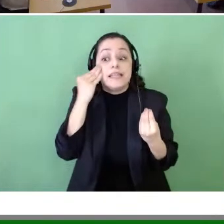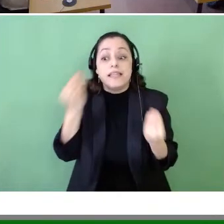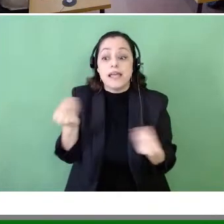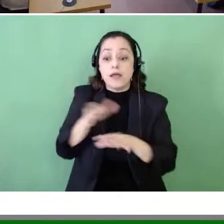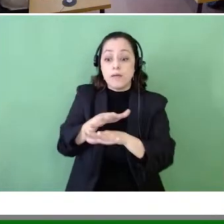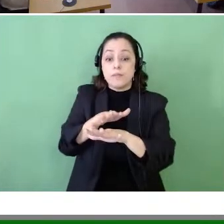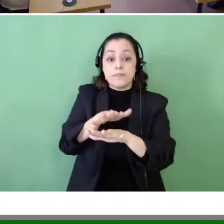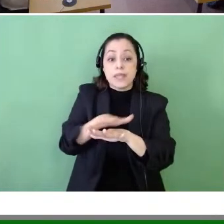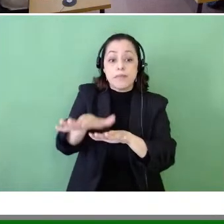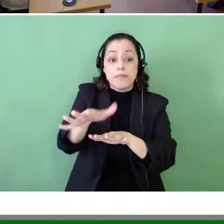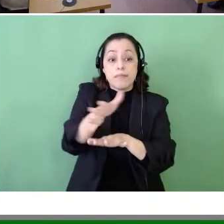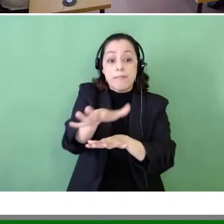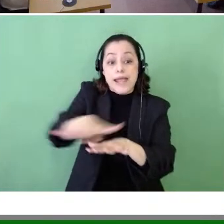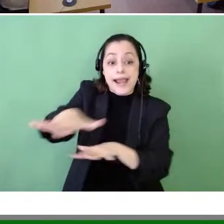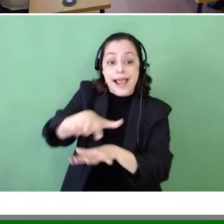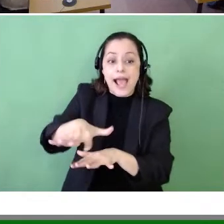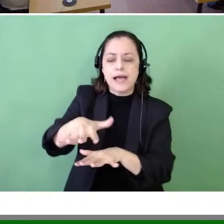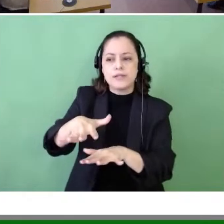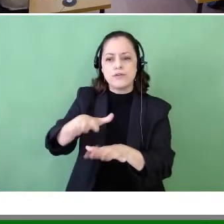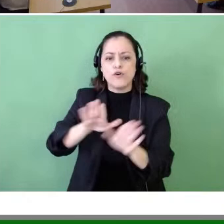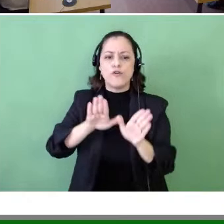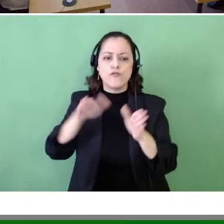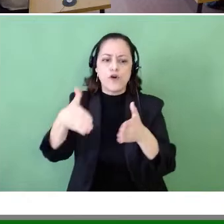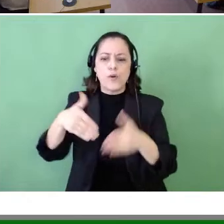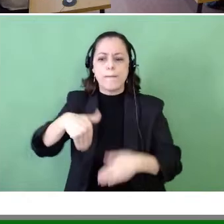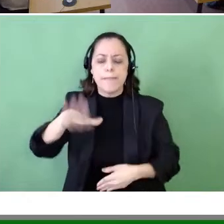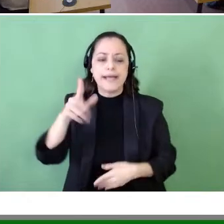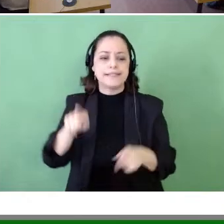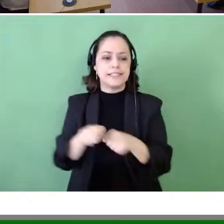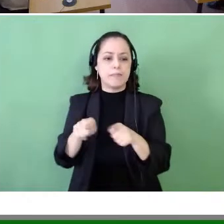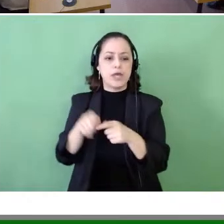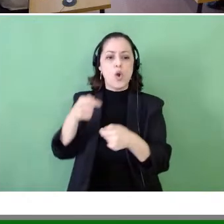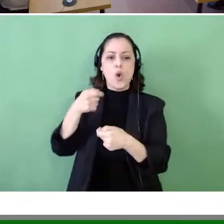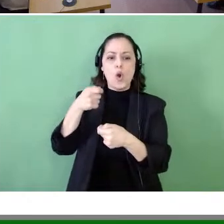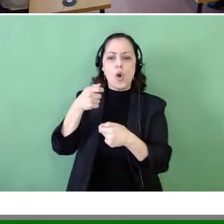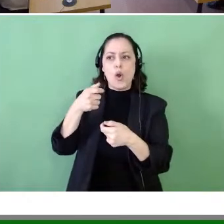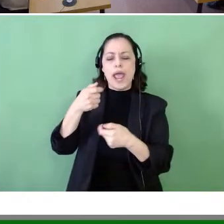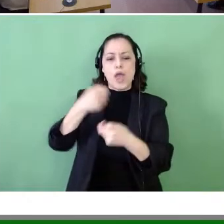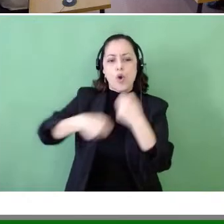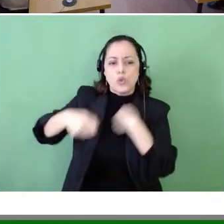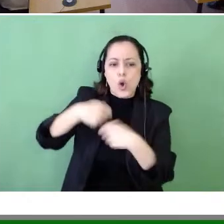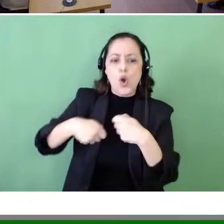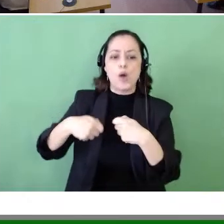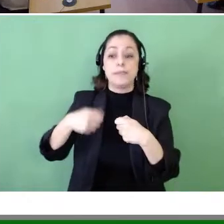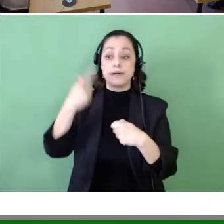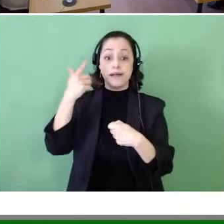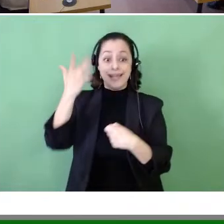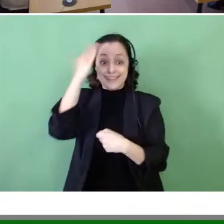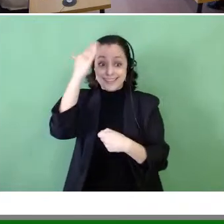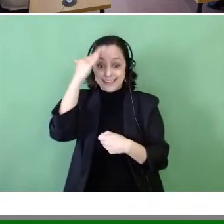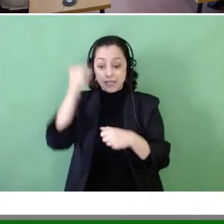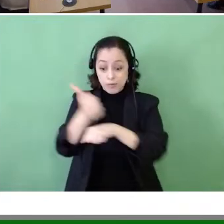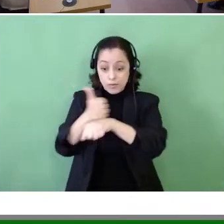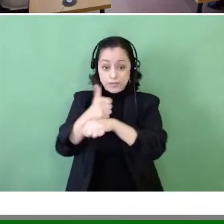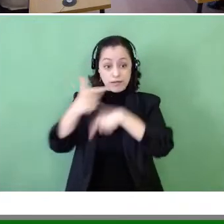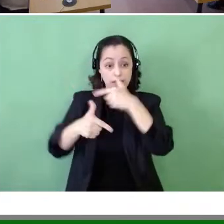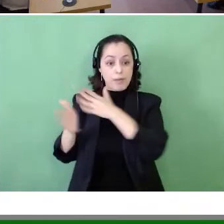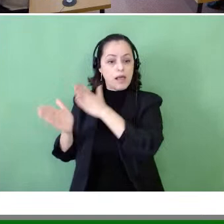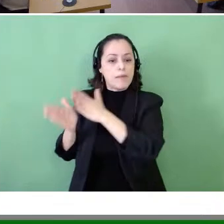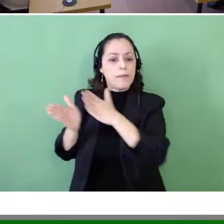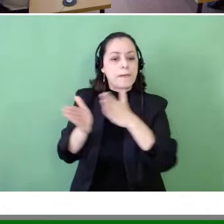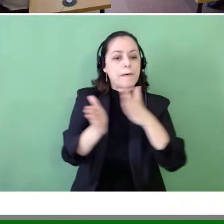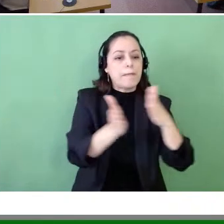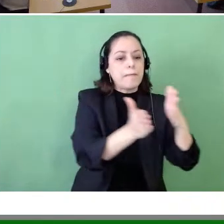más tecnológica, así como más presencial, y que se puede observar el día a día de los profesionales. Acerca de